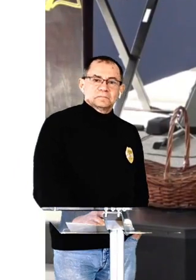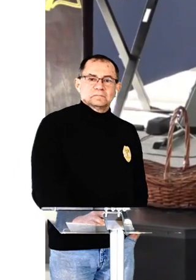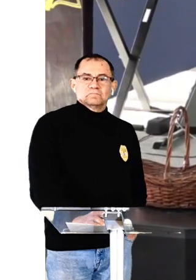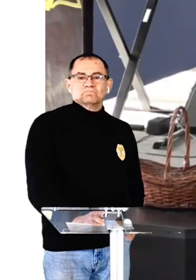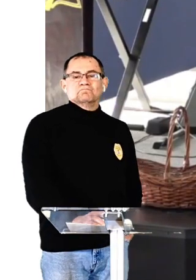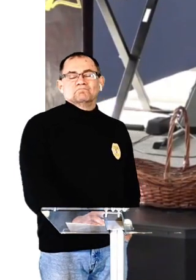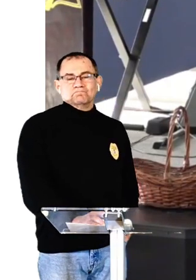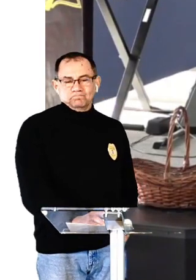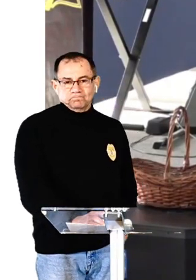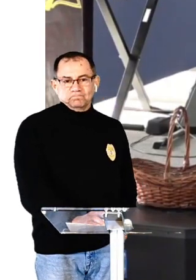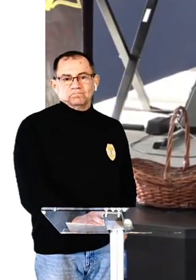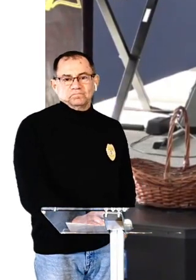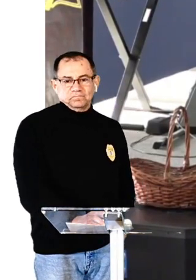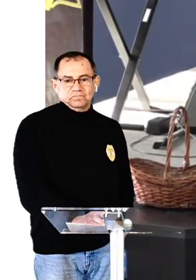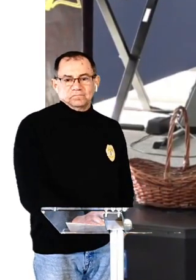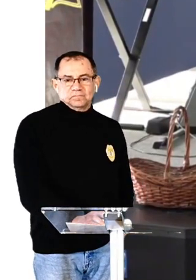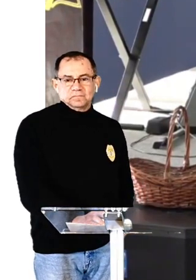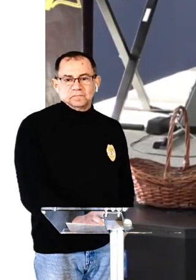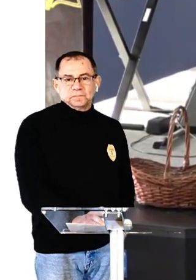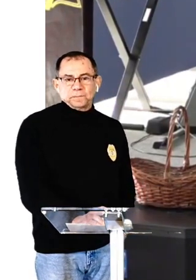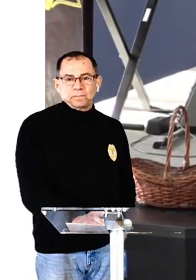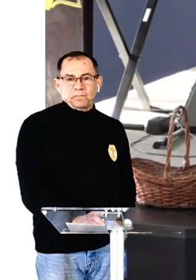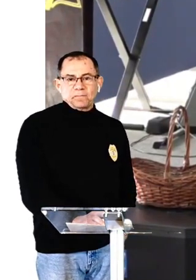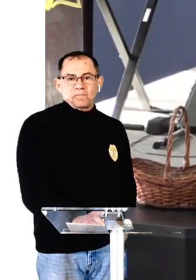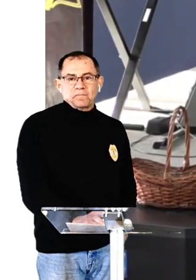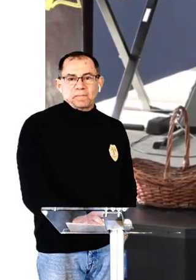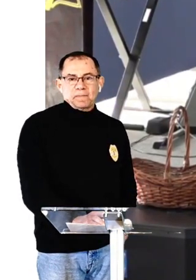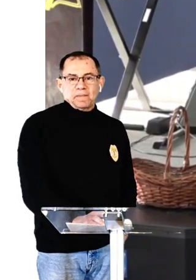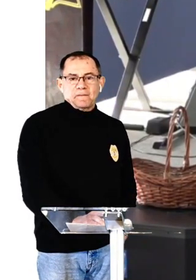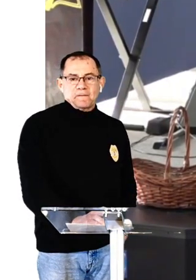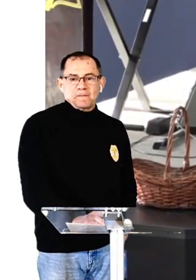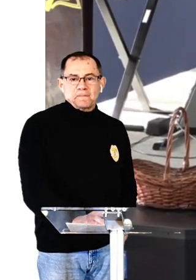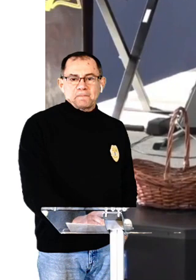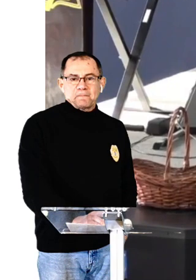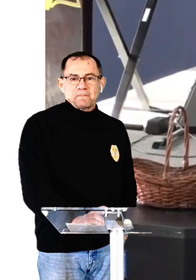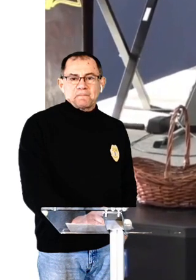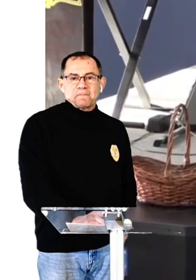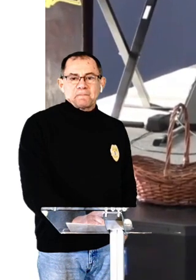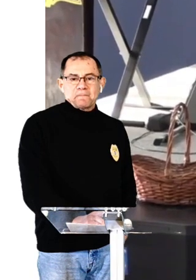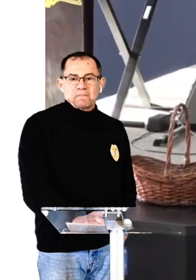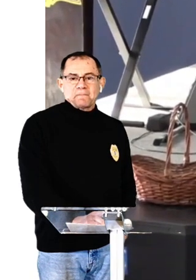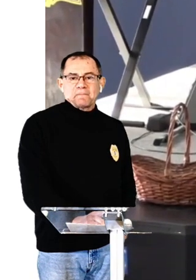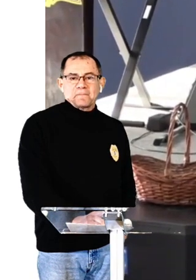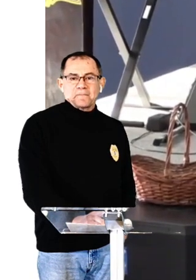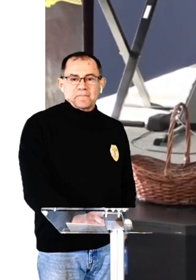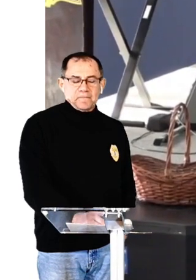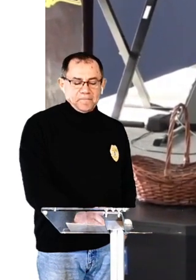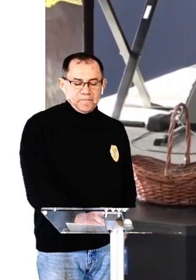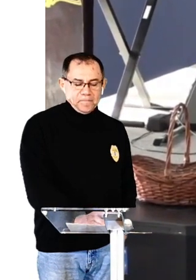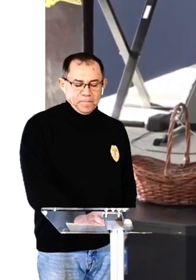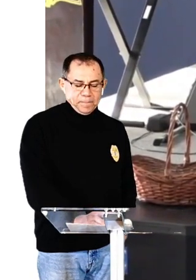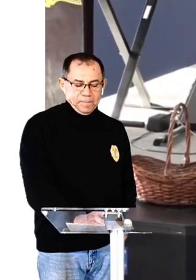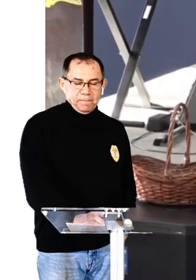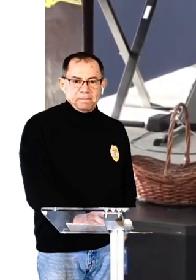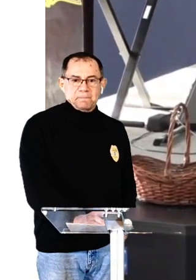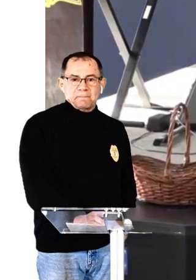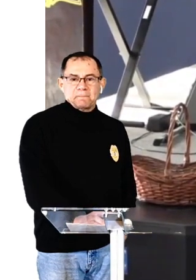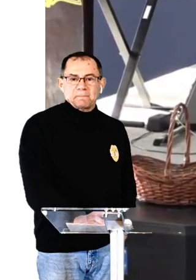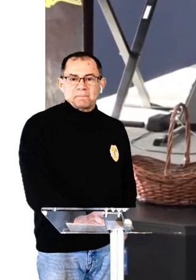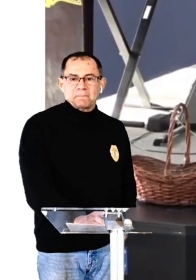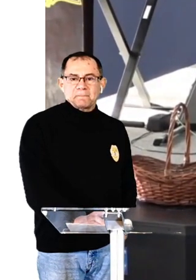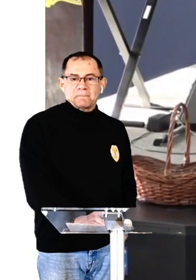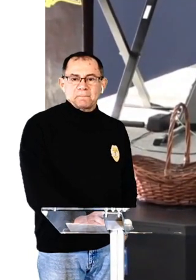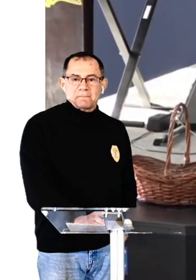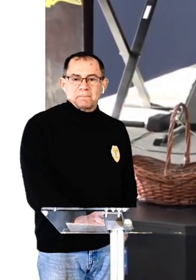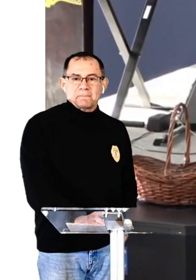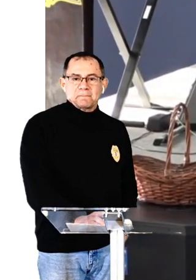recae. Porque pastora, la administrado, el profesor Yoselito y otros